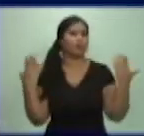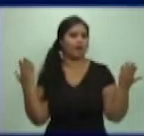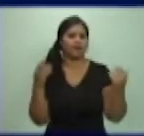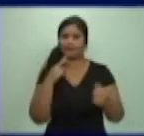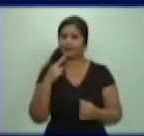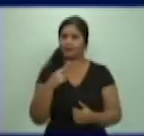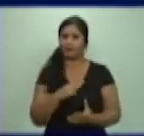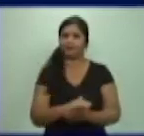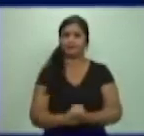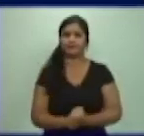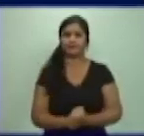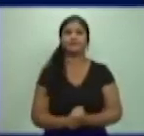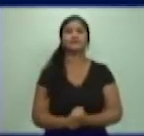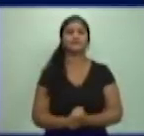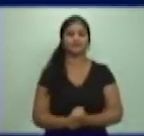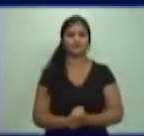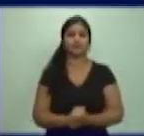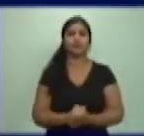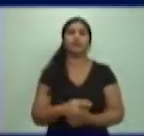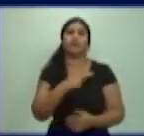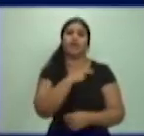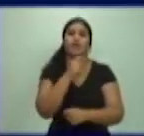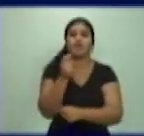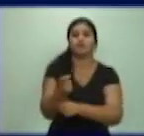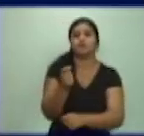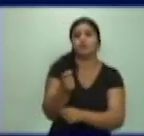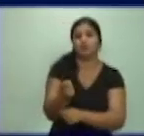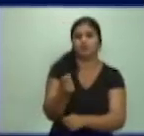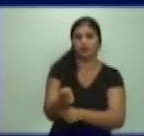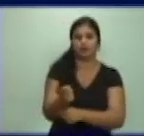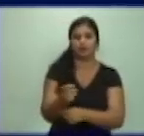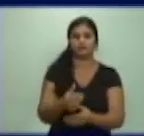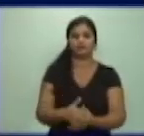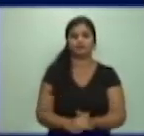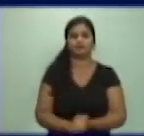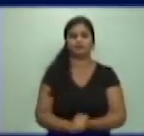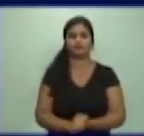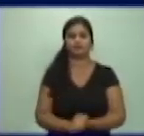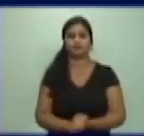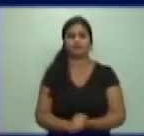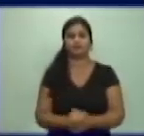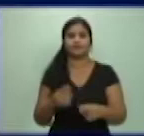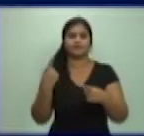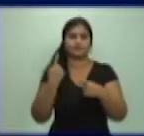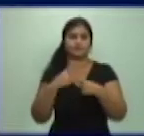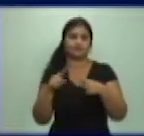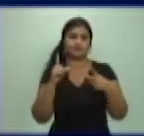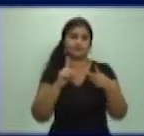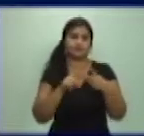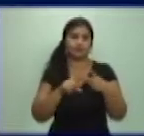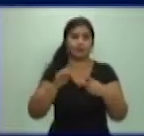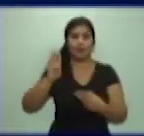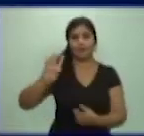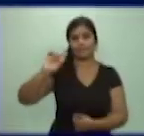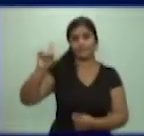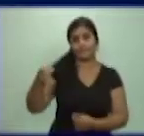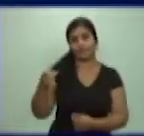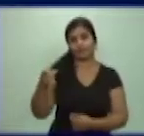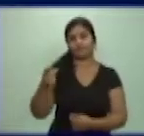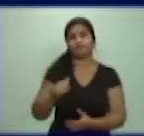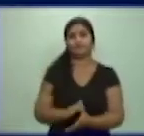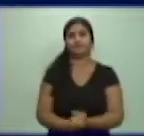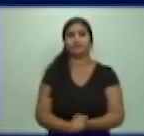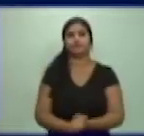Efectivamente, enseñar. Y un vocablo con sentido opuesto a fantasía.